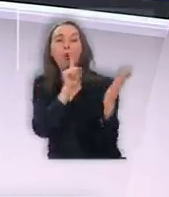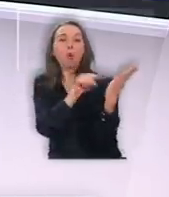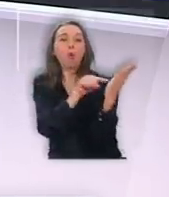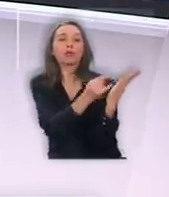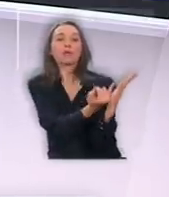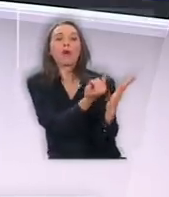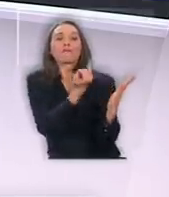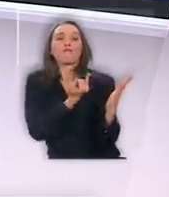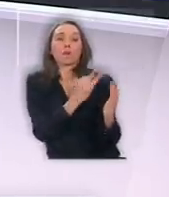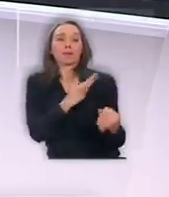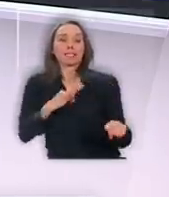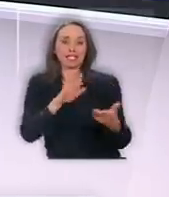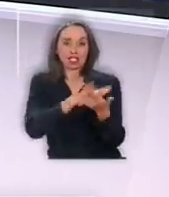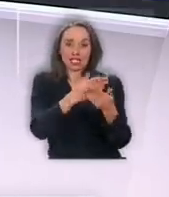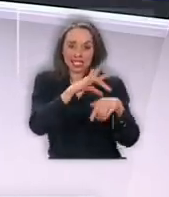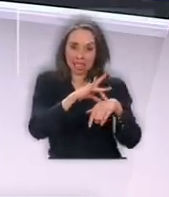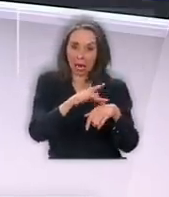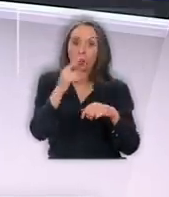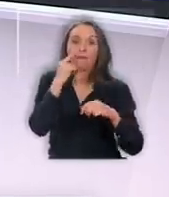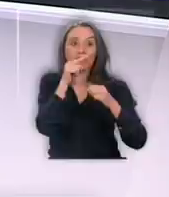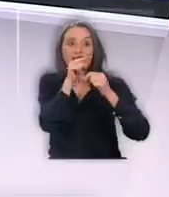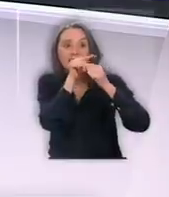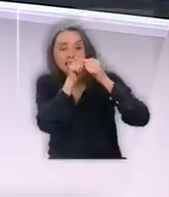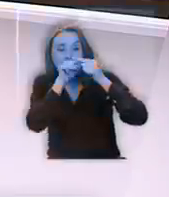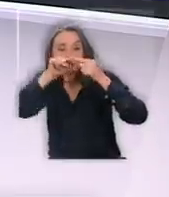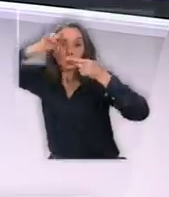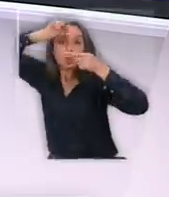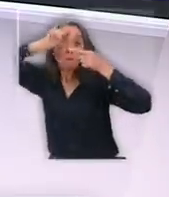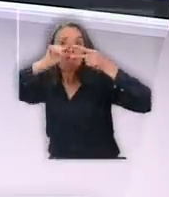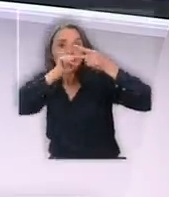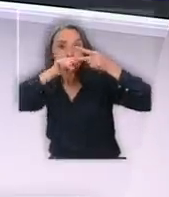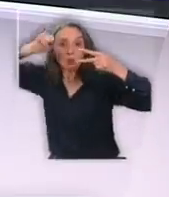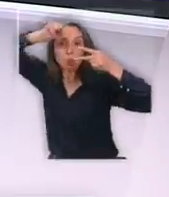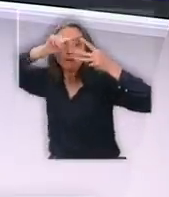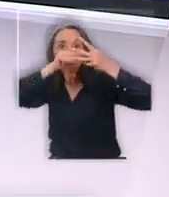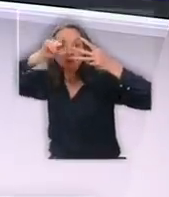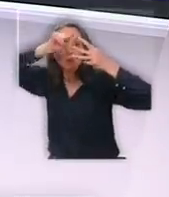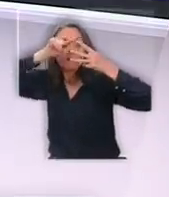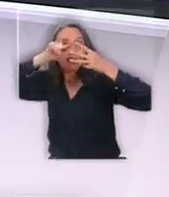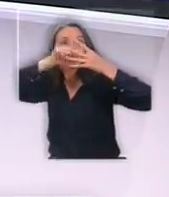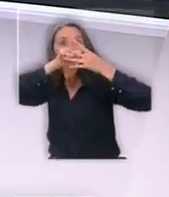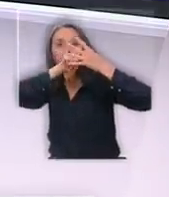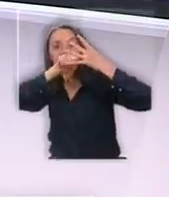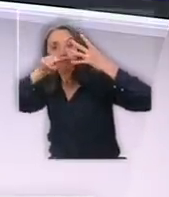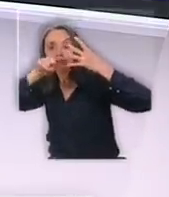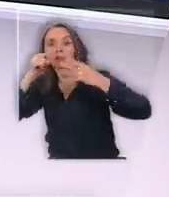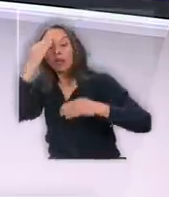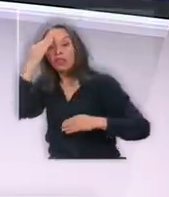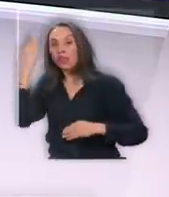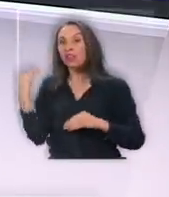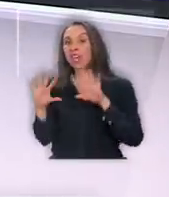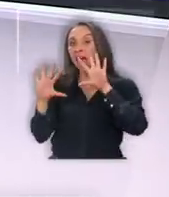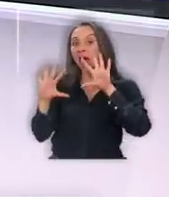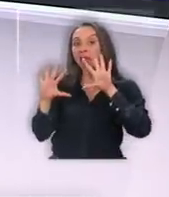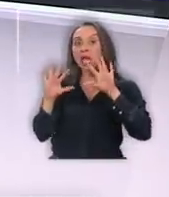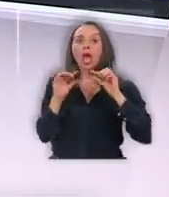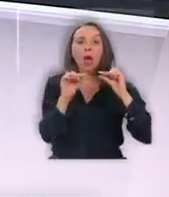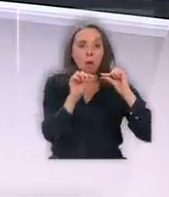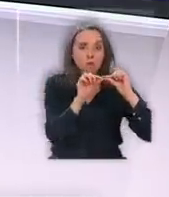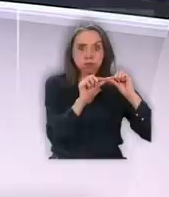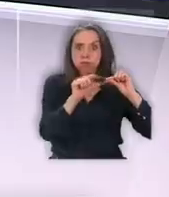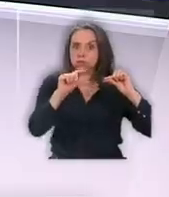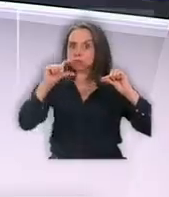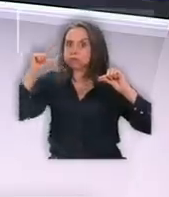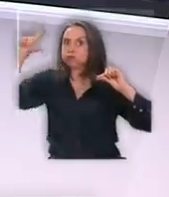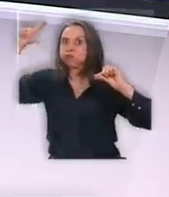último reporte. Si usted ve la curva, doctor, en los últimos 10 días, la verdad es que comienza una progresión muy importante, y esto lo